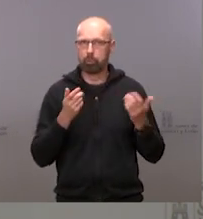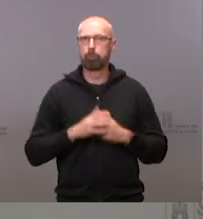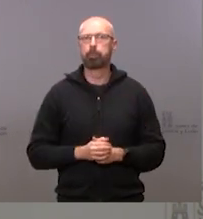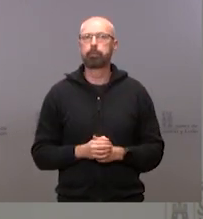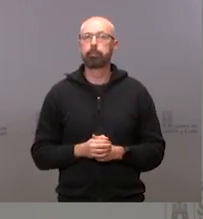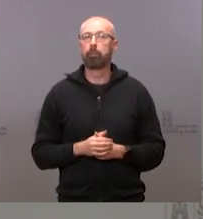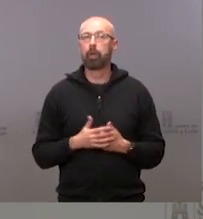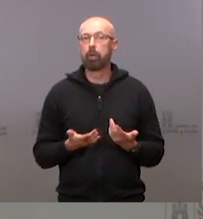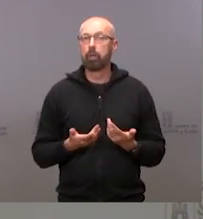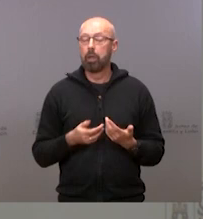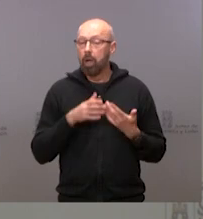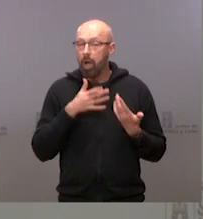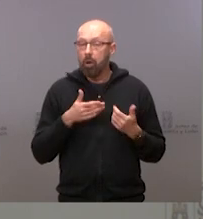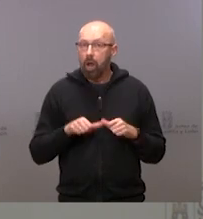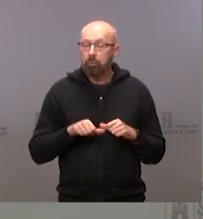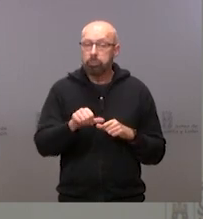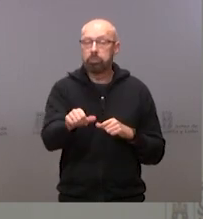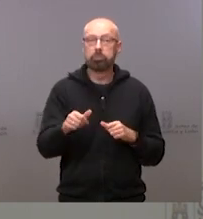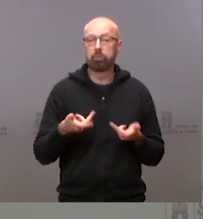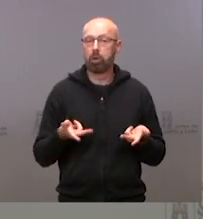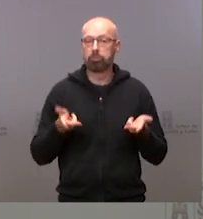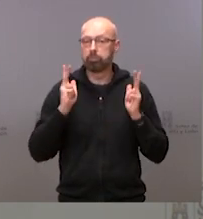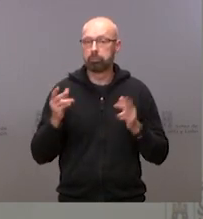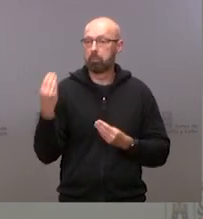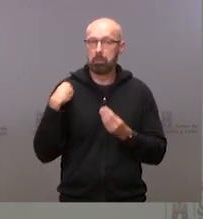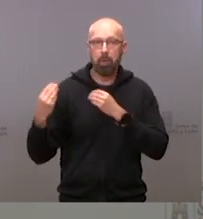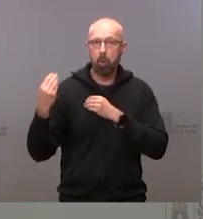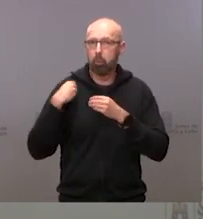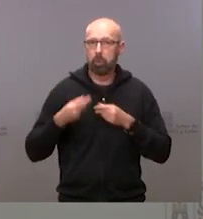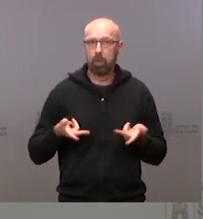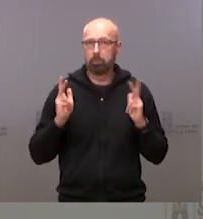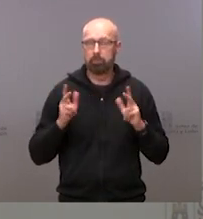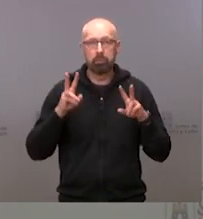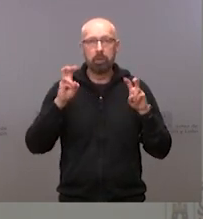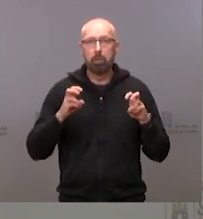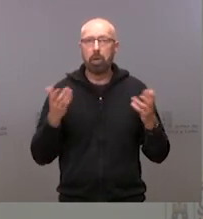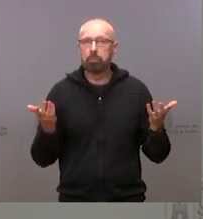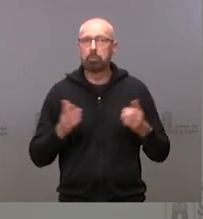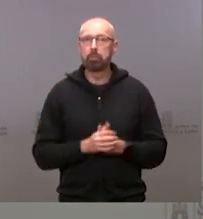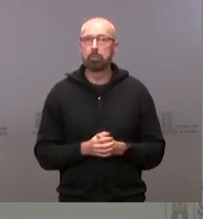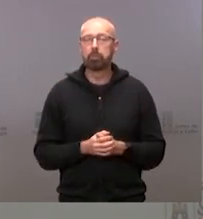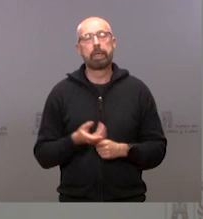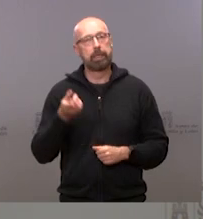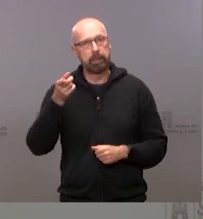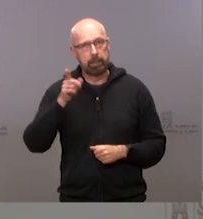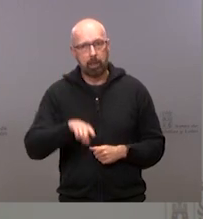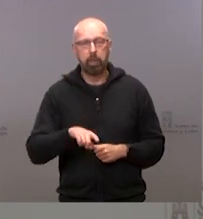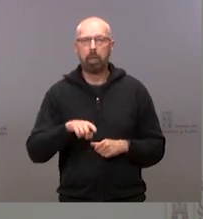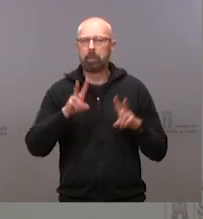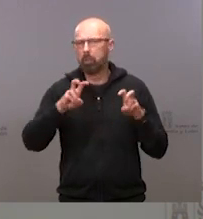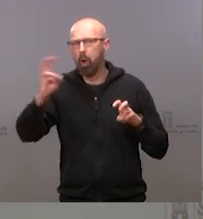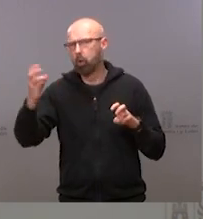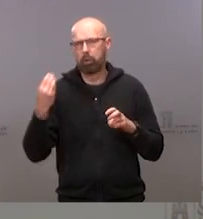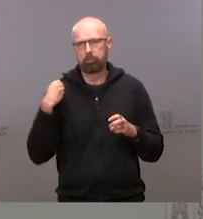españa' a partir de aquí quedo a cuantas preguntas deseen formular sobre este asunto y también sobre cualquier otra cuestión